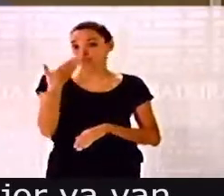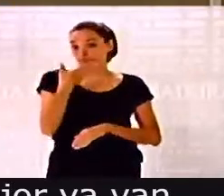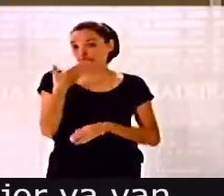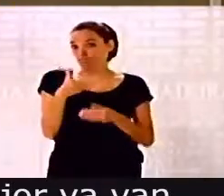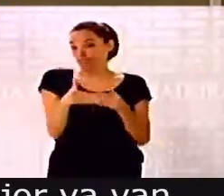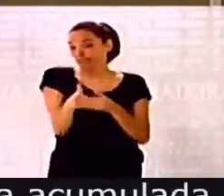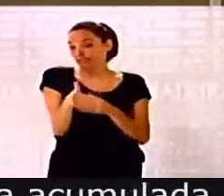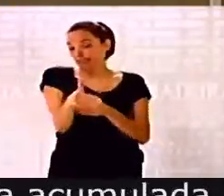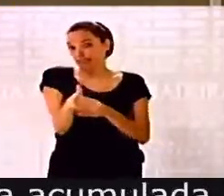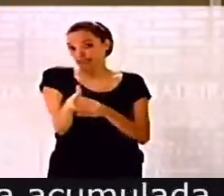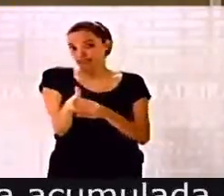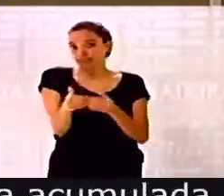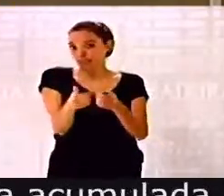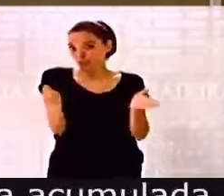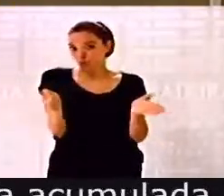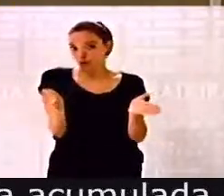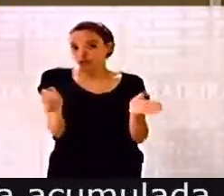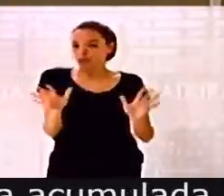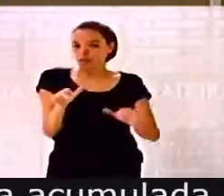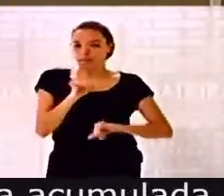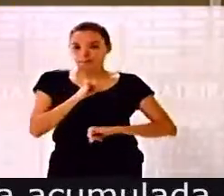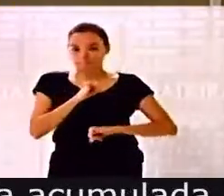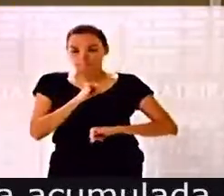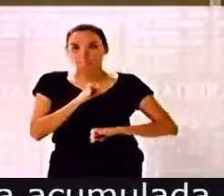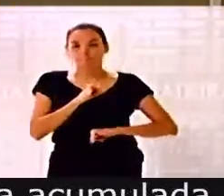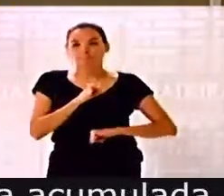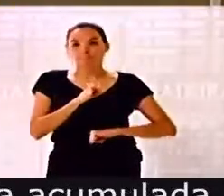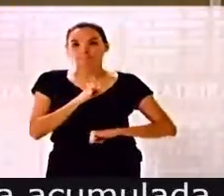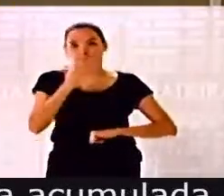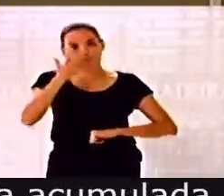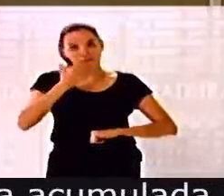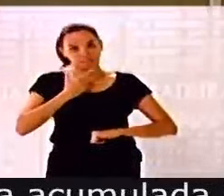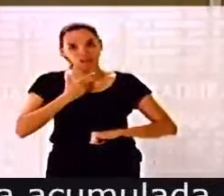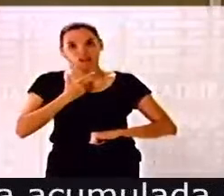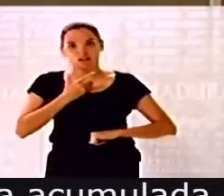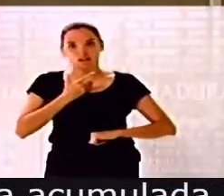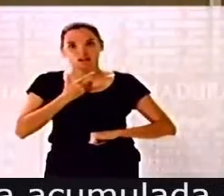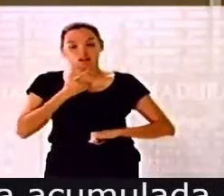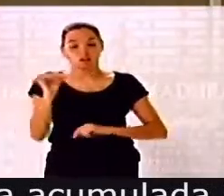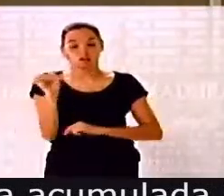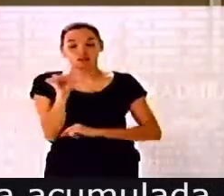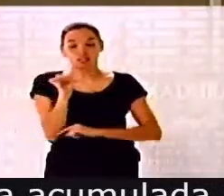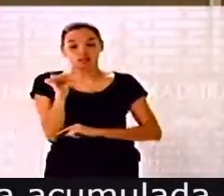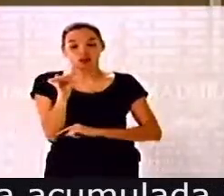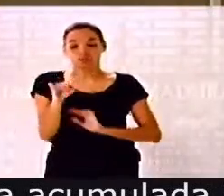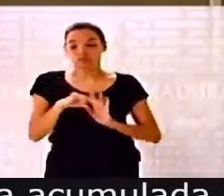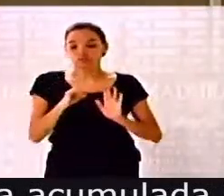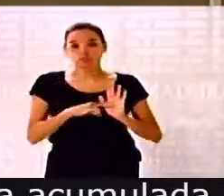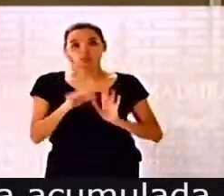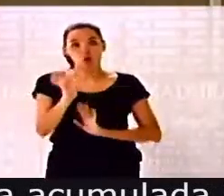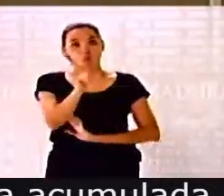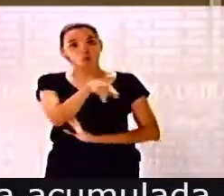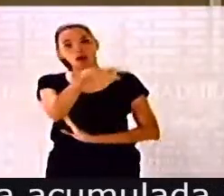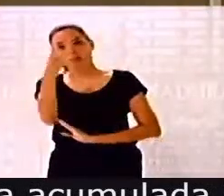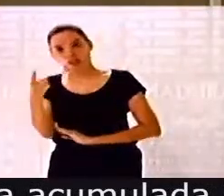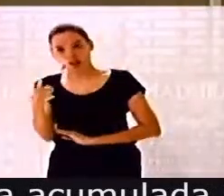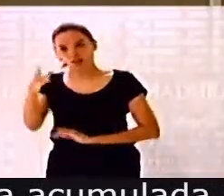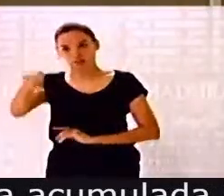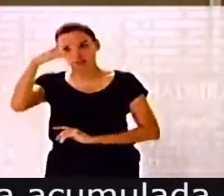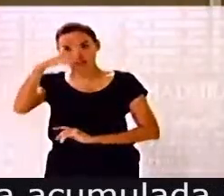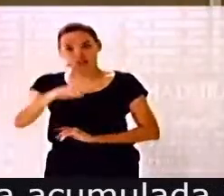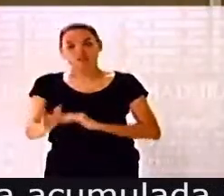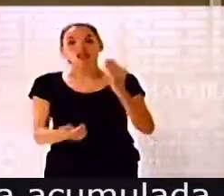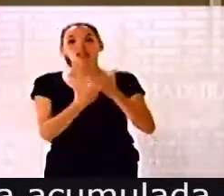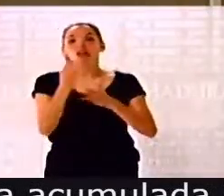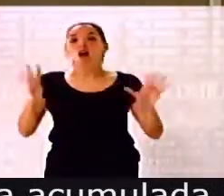Por lo tanto, preferimos quedarnos trabajando todo el fin de semana o todo el puente, porque saben que el día 8